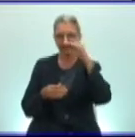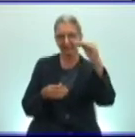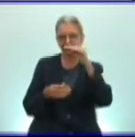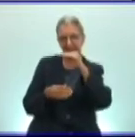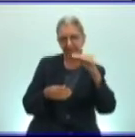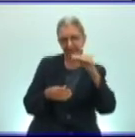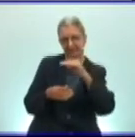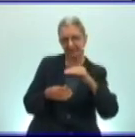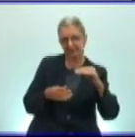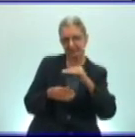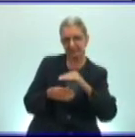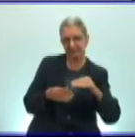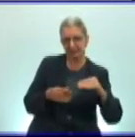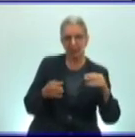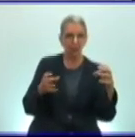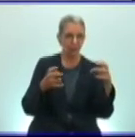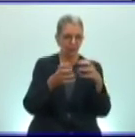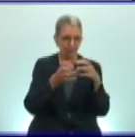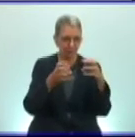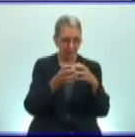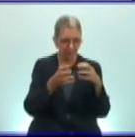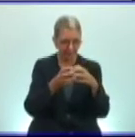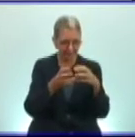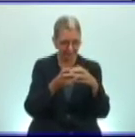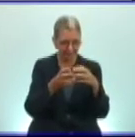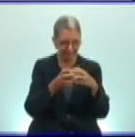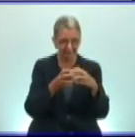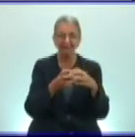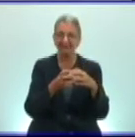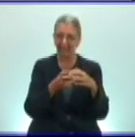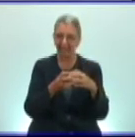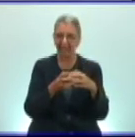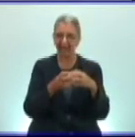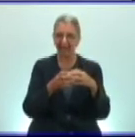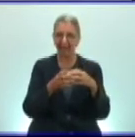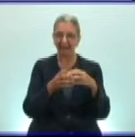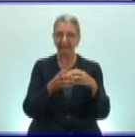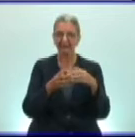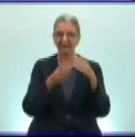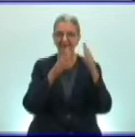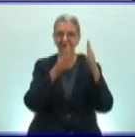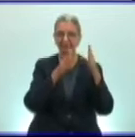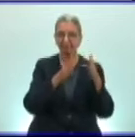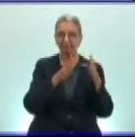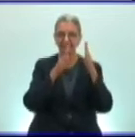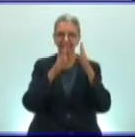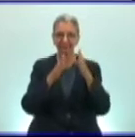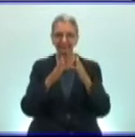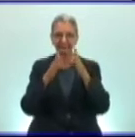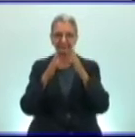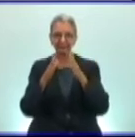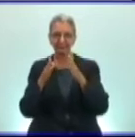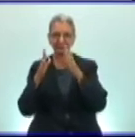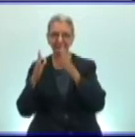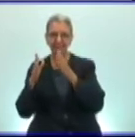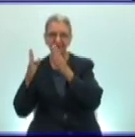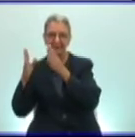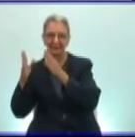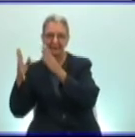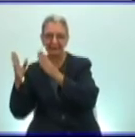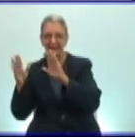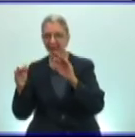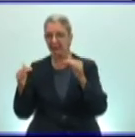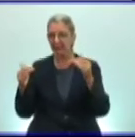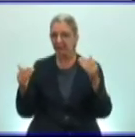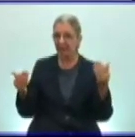son los grupos, ¿verdad?, de forma vertical. Y estos grupos están designados con